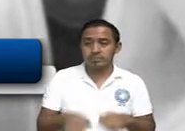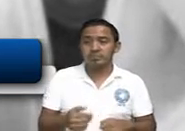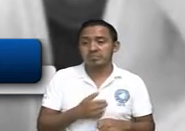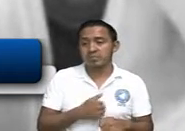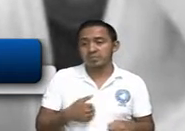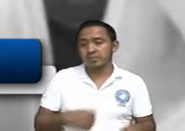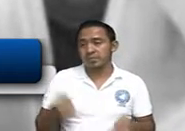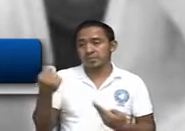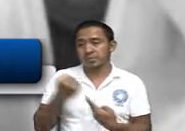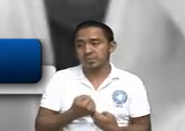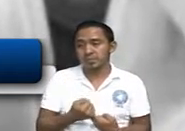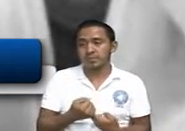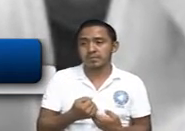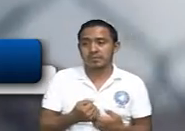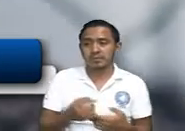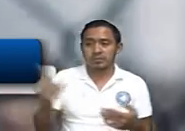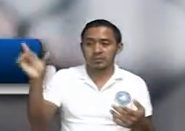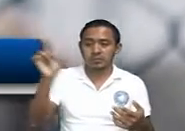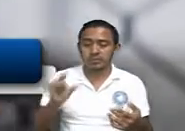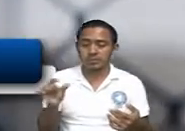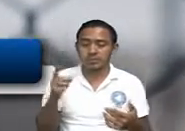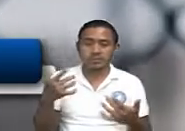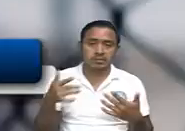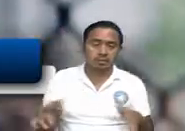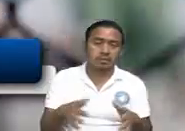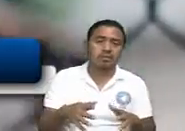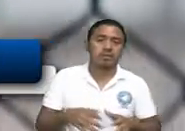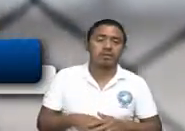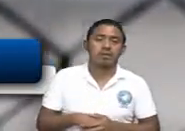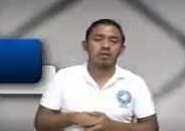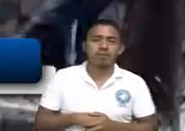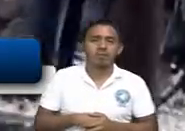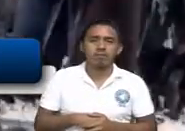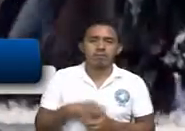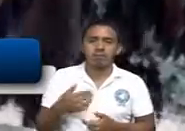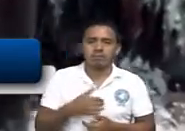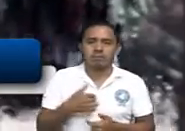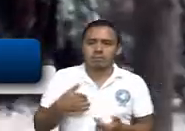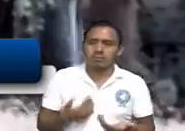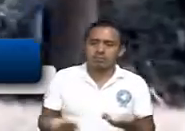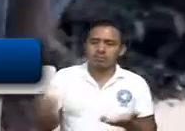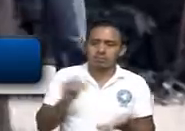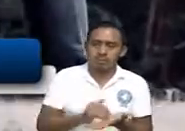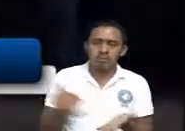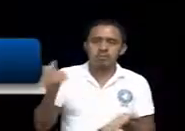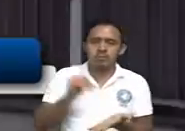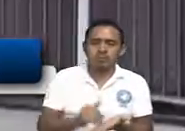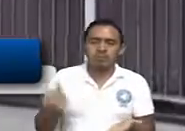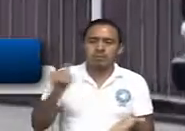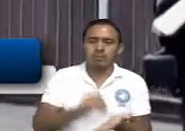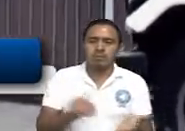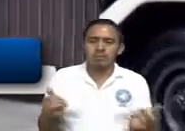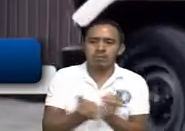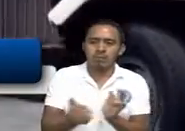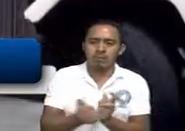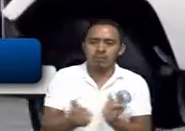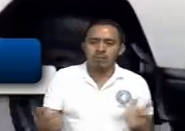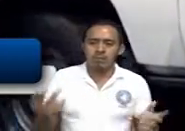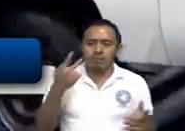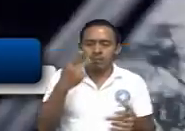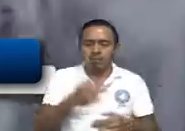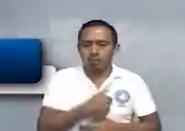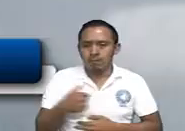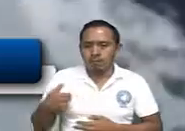Y entre menos letal, pues es menos riesgoso, pero en la medida que se va repitiendo, posiblemente también se va aumentando